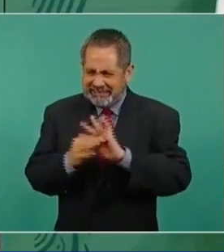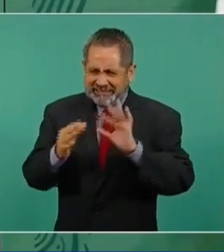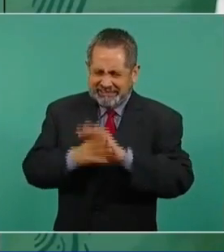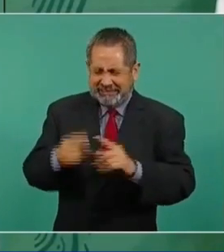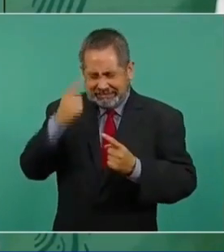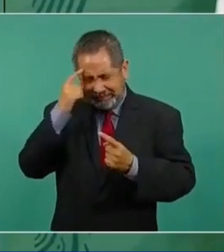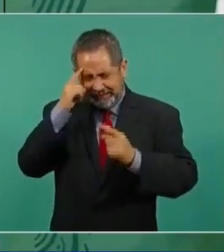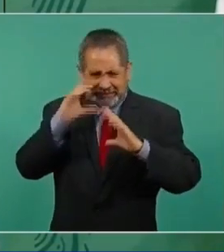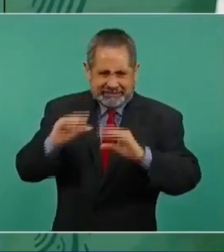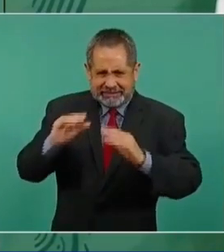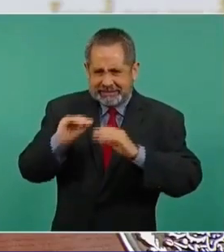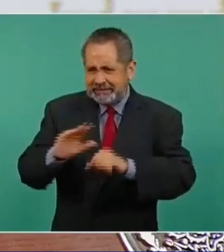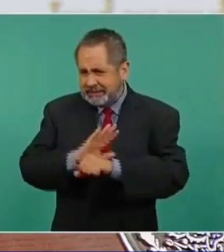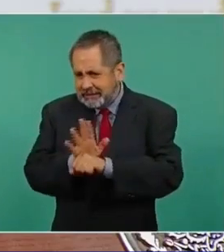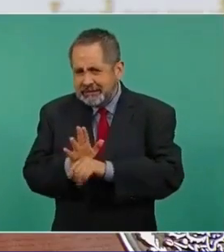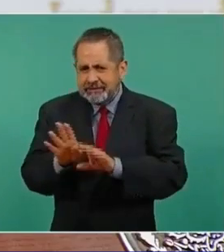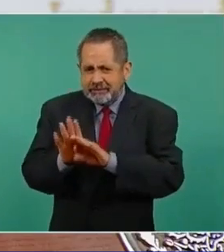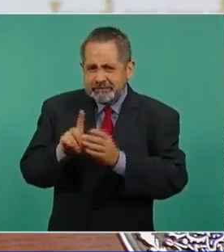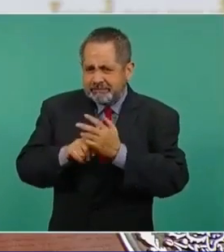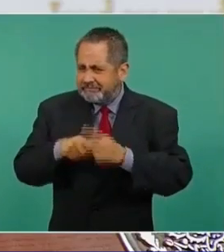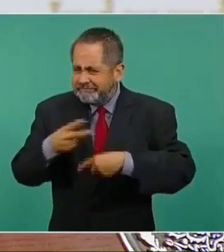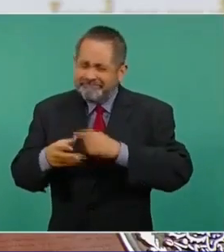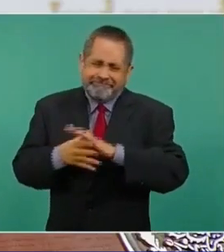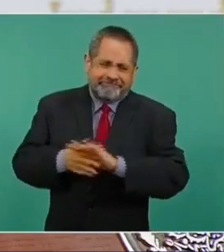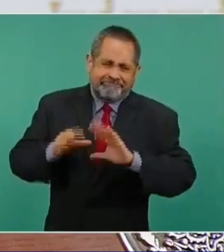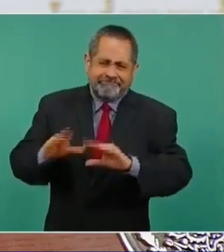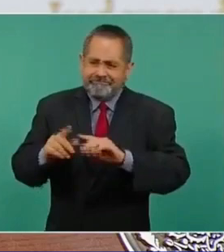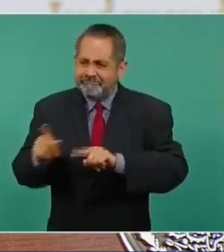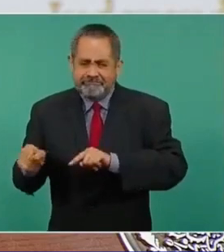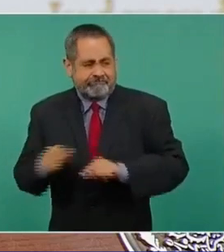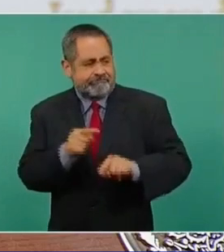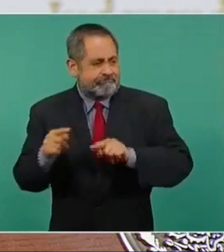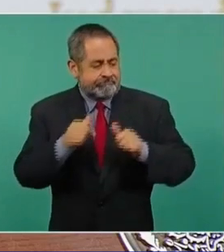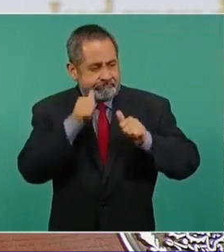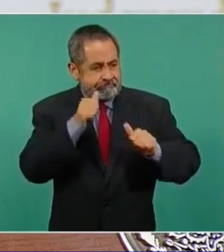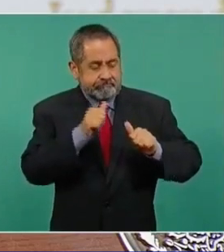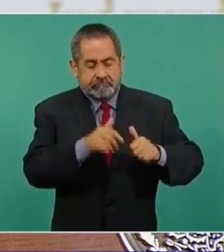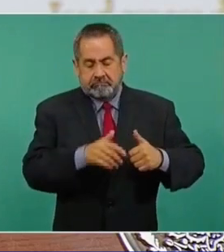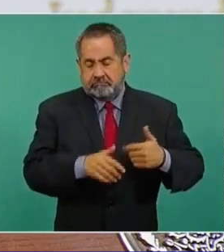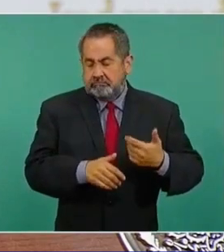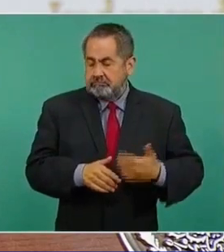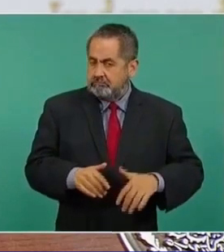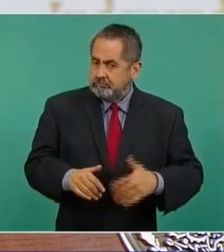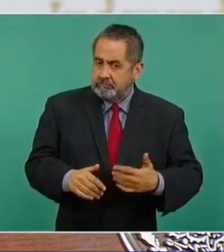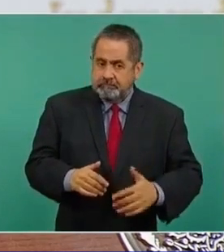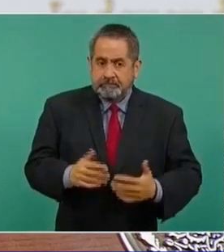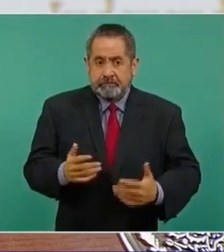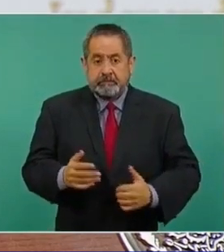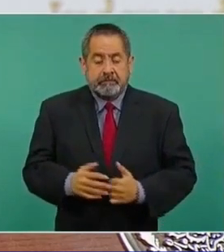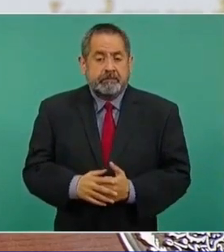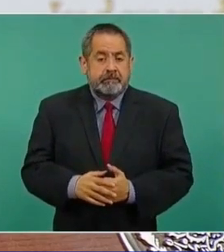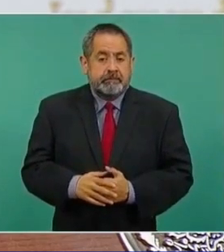médicos generales para atender enfermos de COVID.